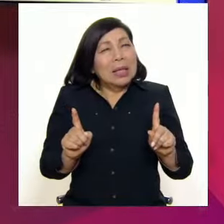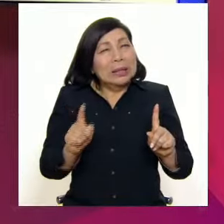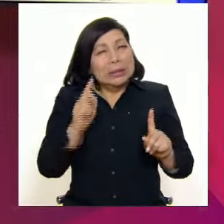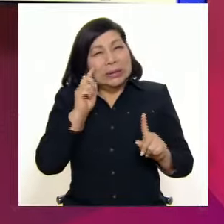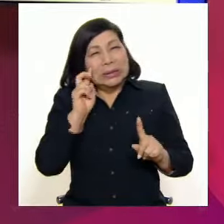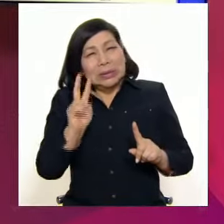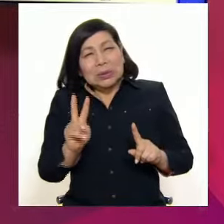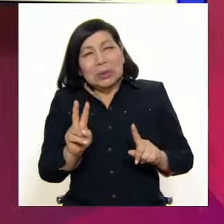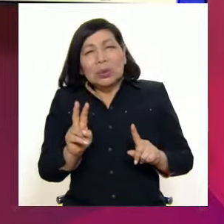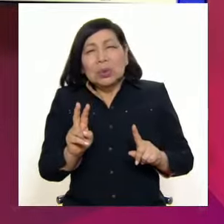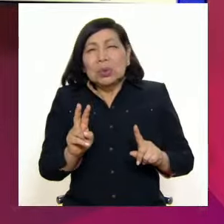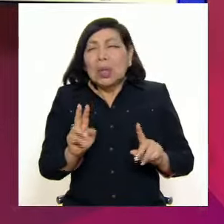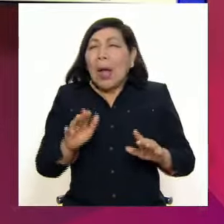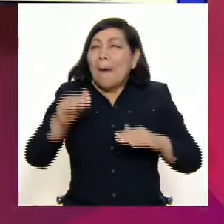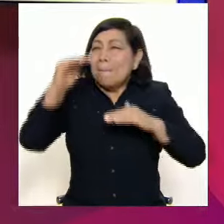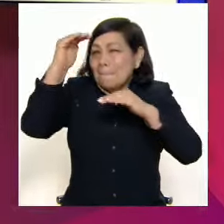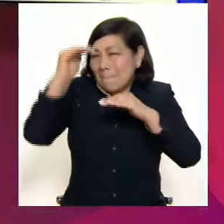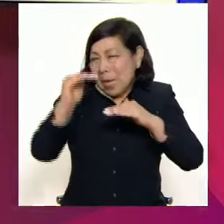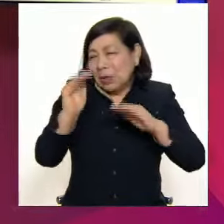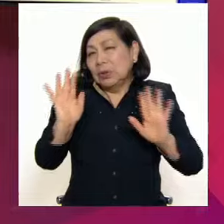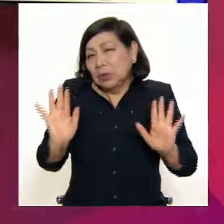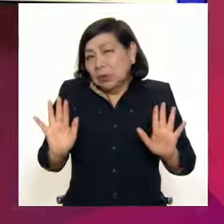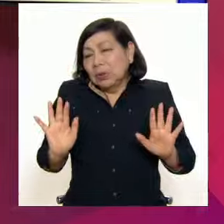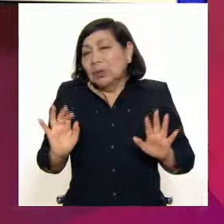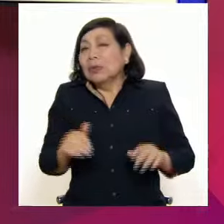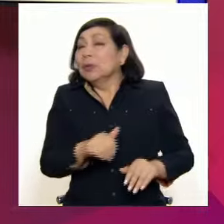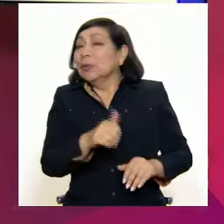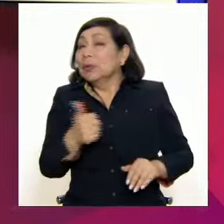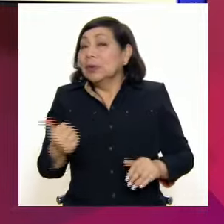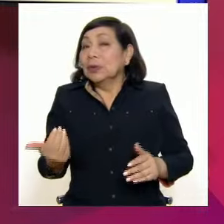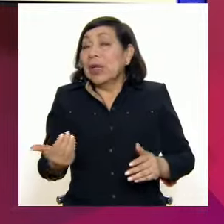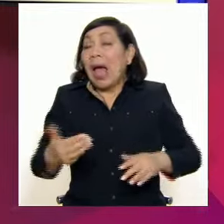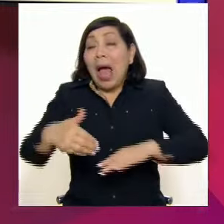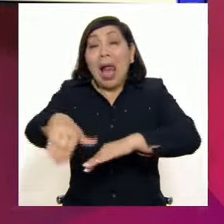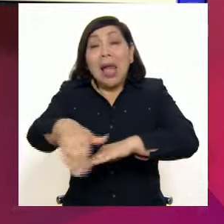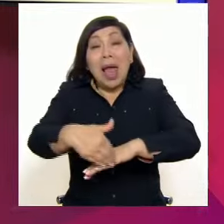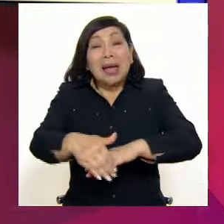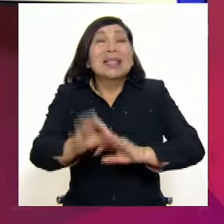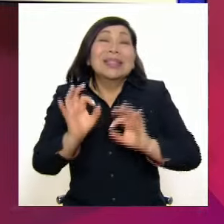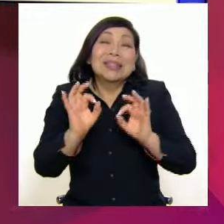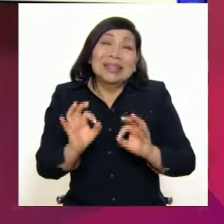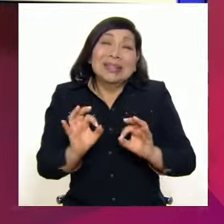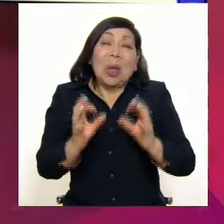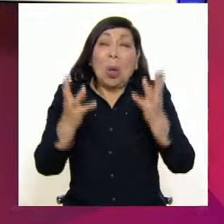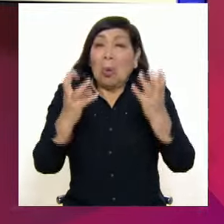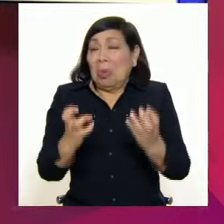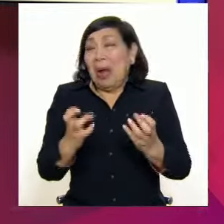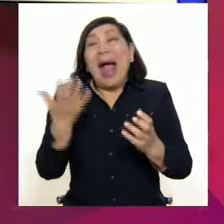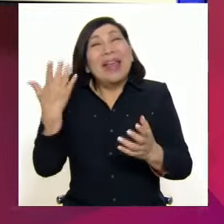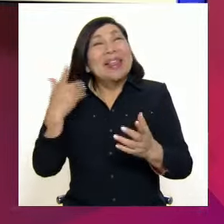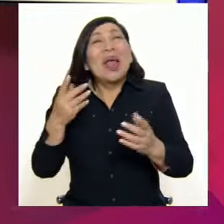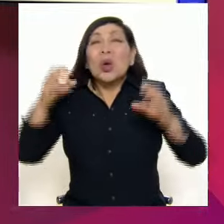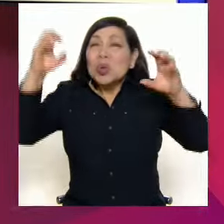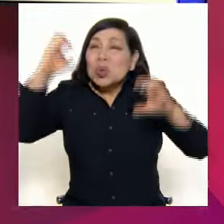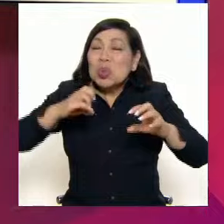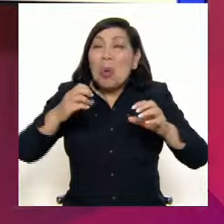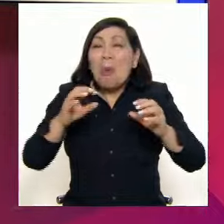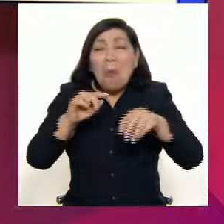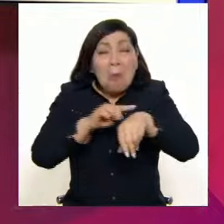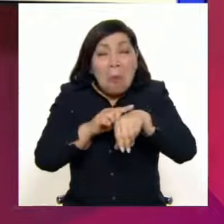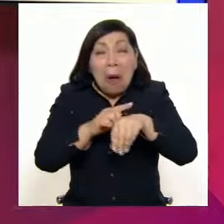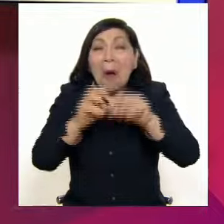cuenta que son pues de mucha menor intensidad. Y otro detalle importante es que las calles tienden a secarse más rápido, ¿no? Llovizna y a las